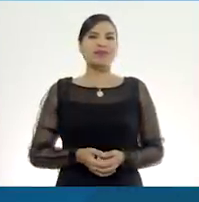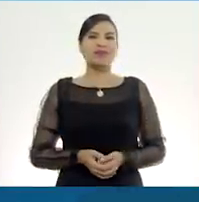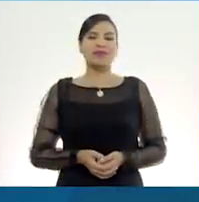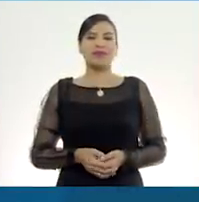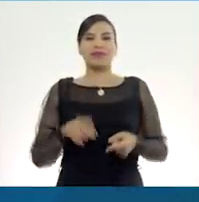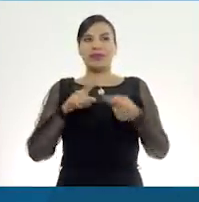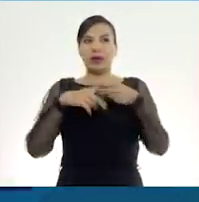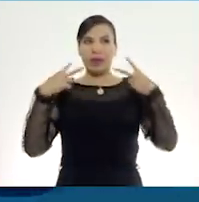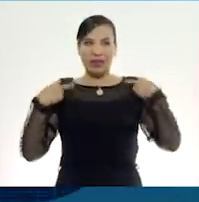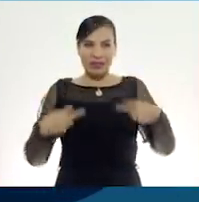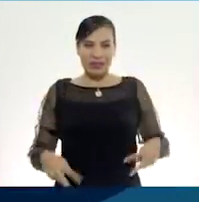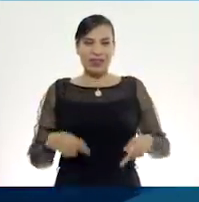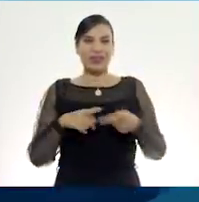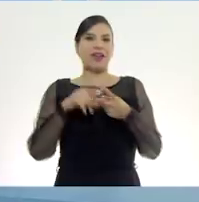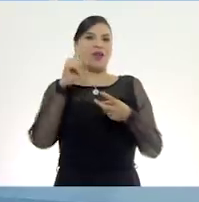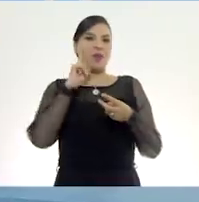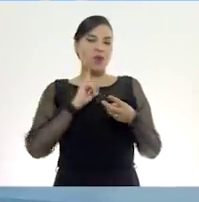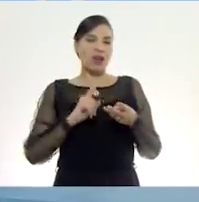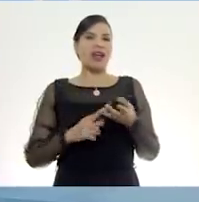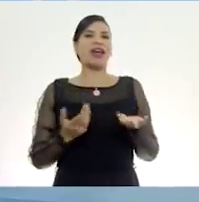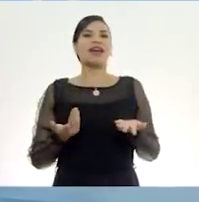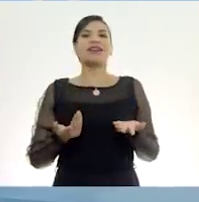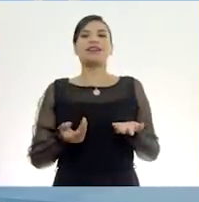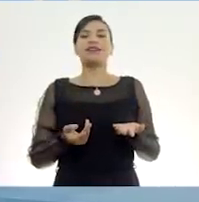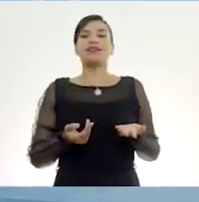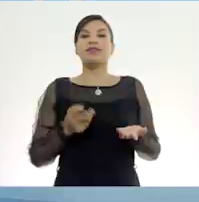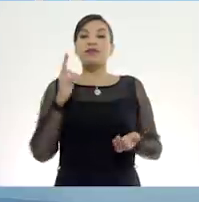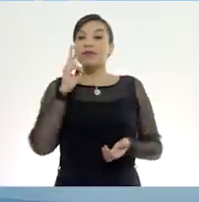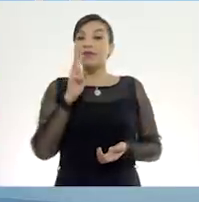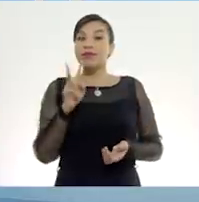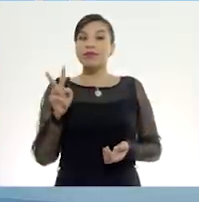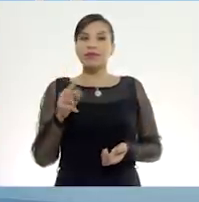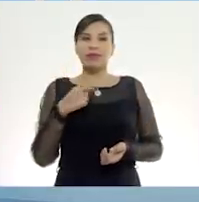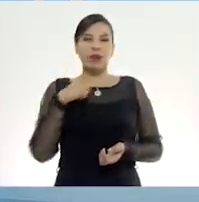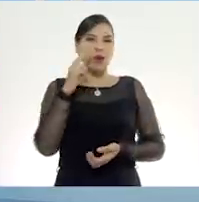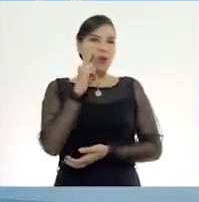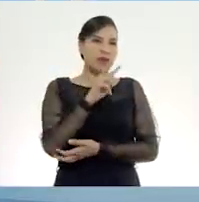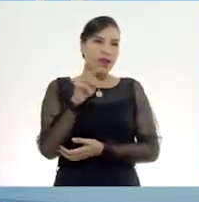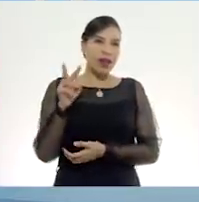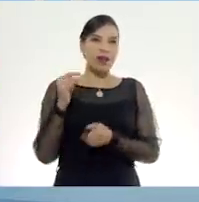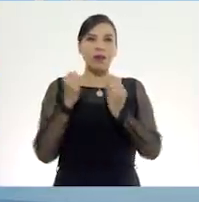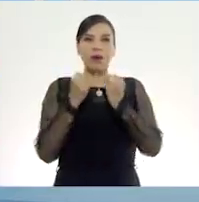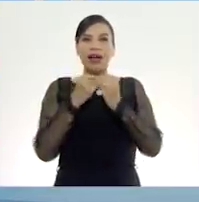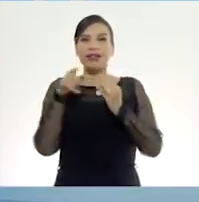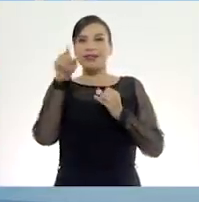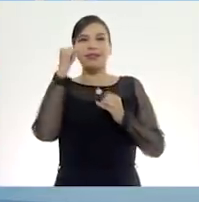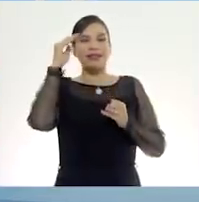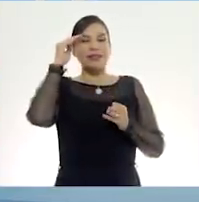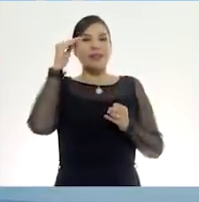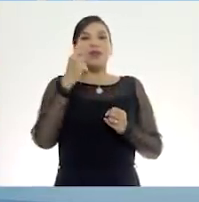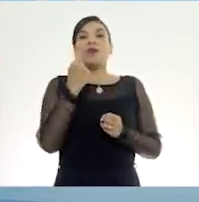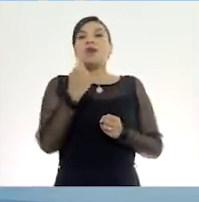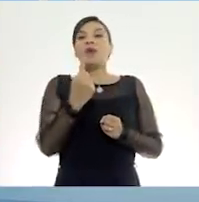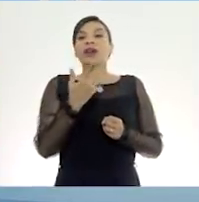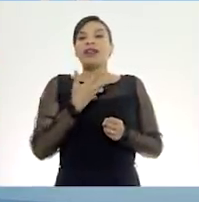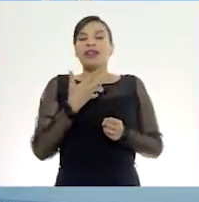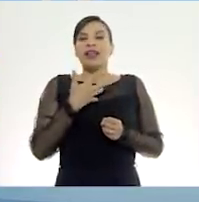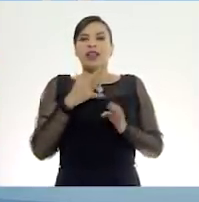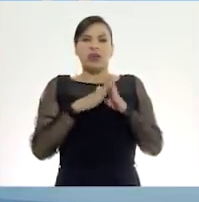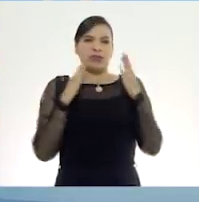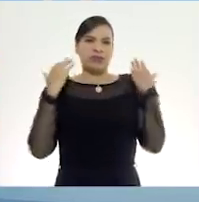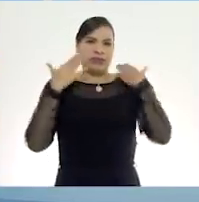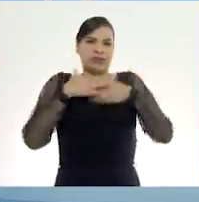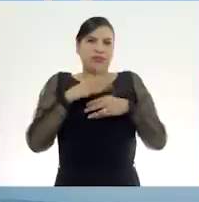hablamos de la vestimenta, de las mujeres, ya hablamos de... Yo estaba observando también, si se fijaron, uno de ellos estaba muy